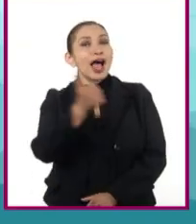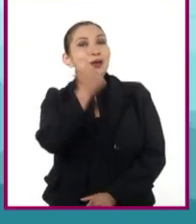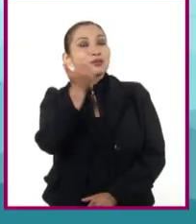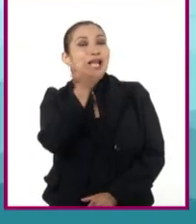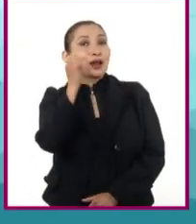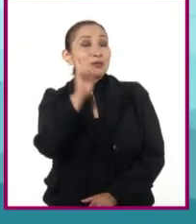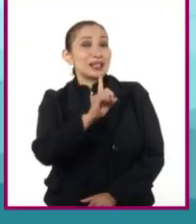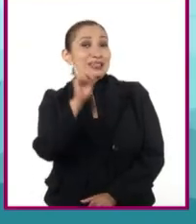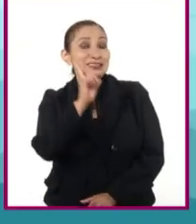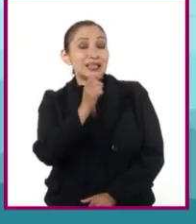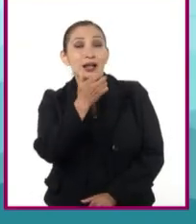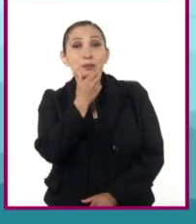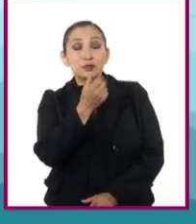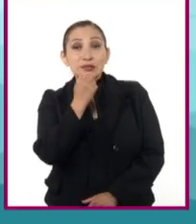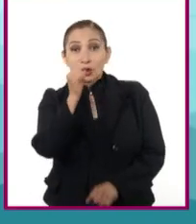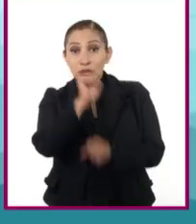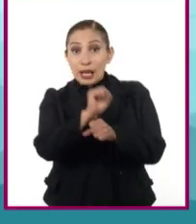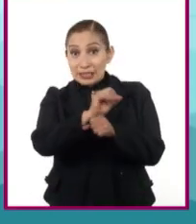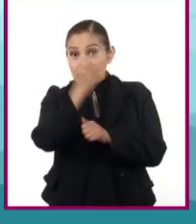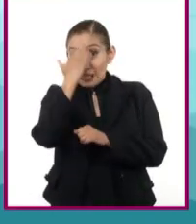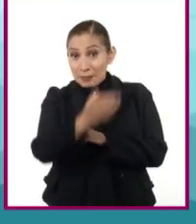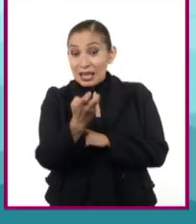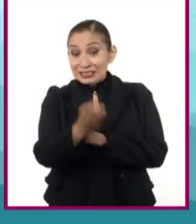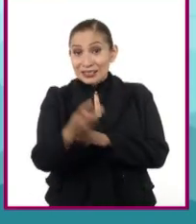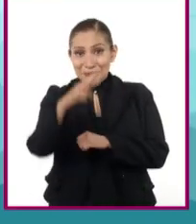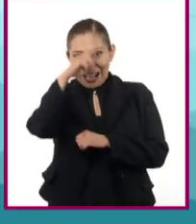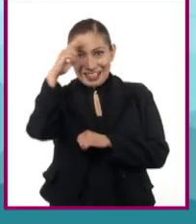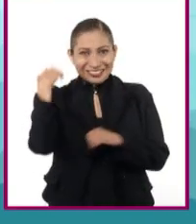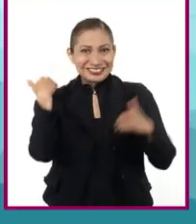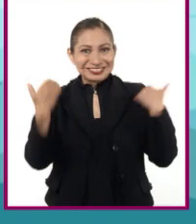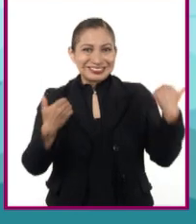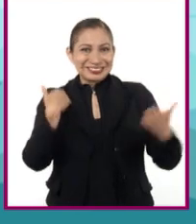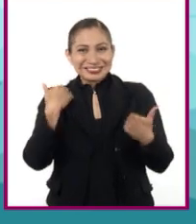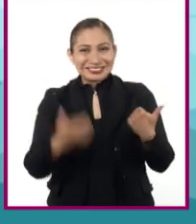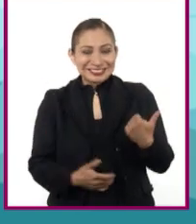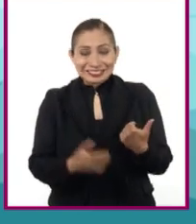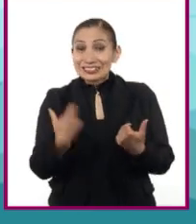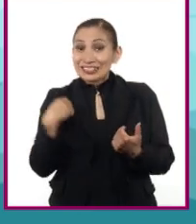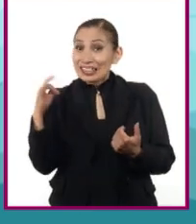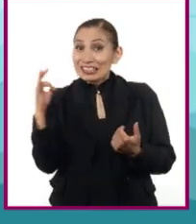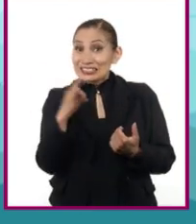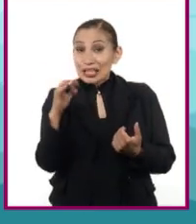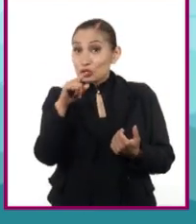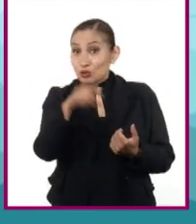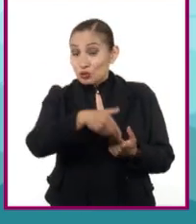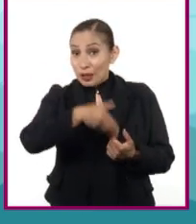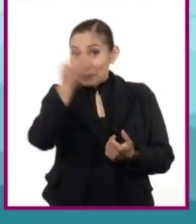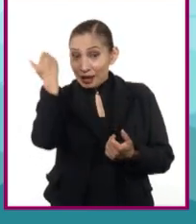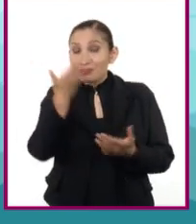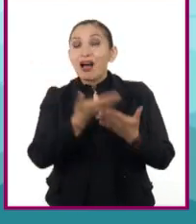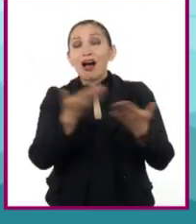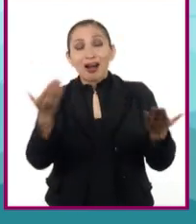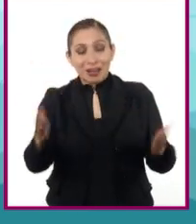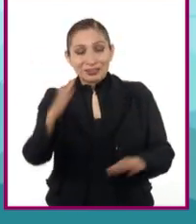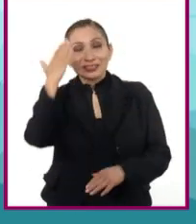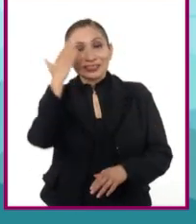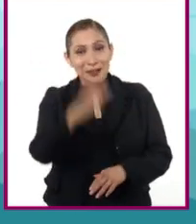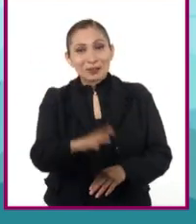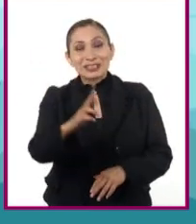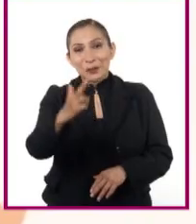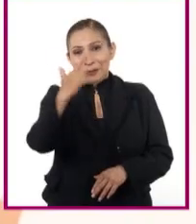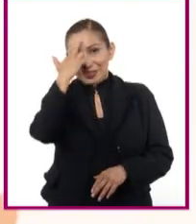alumnas y alumnos de secundaria. Ya saben que esto es Verano Divertido. Y si no estaban al tanto, pues ahora ya